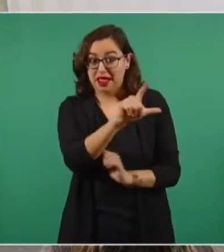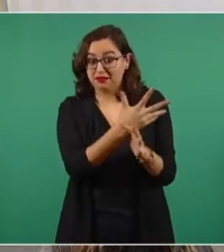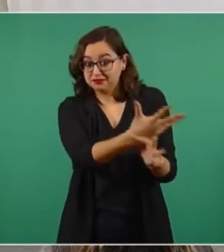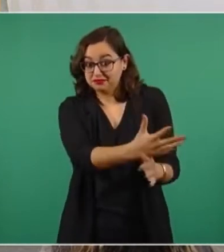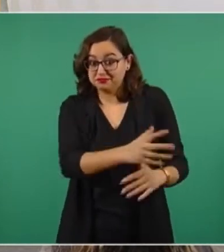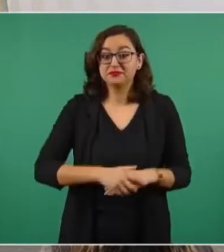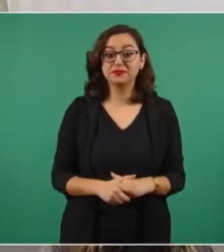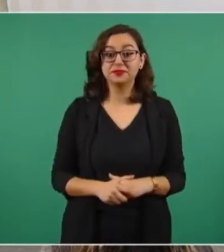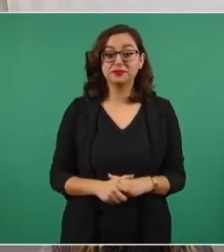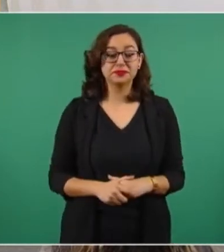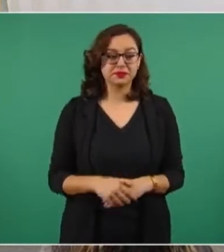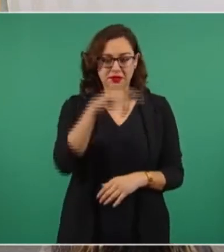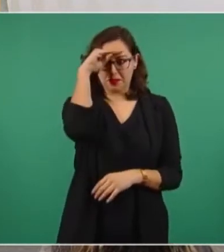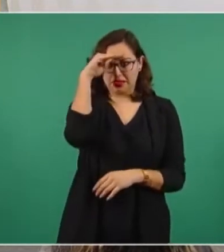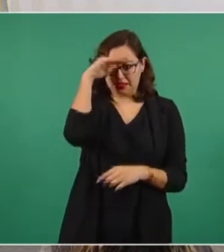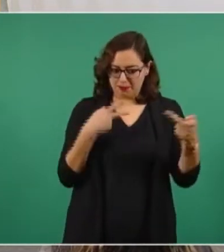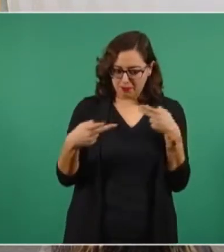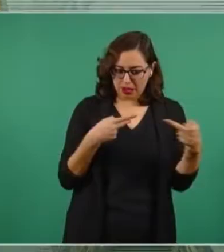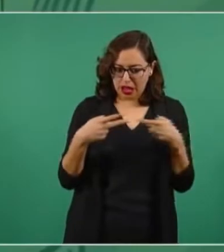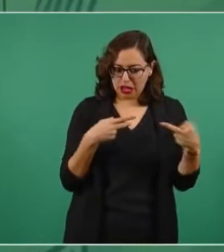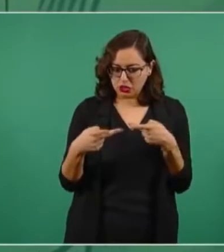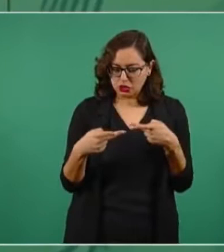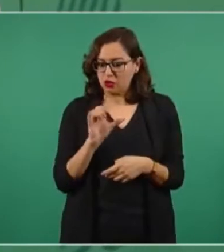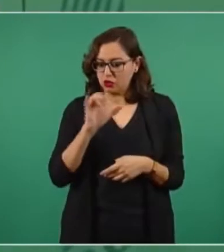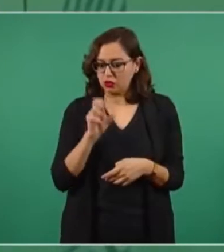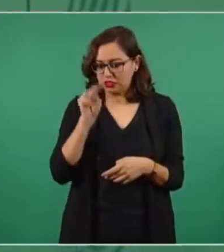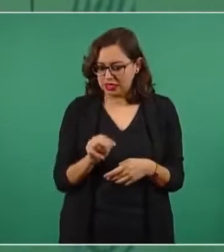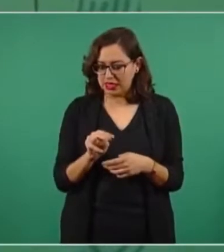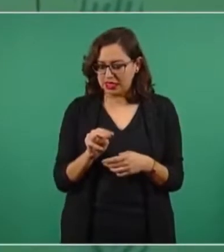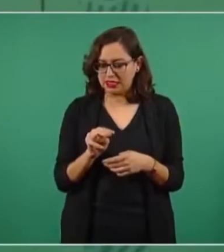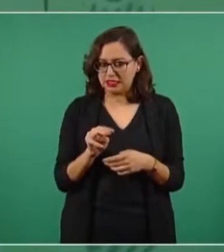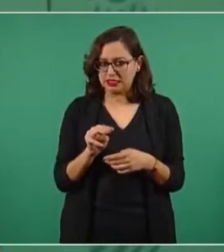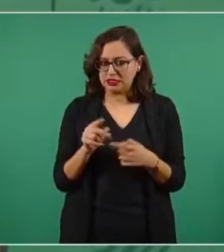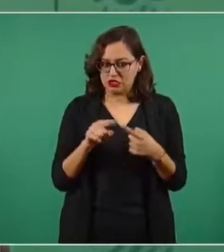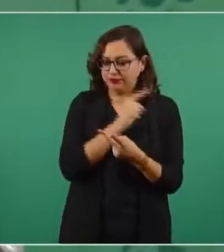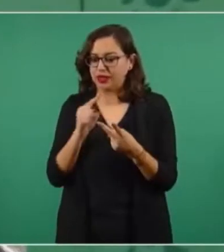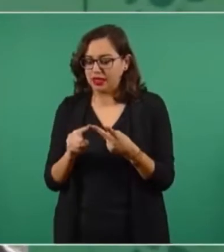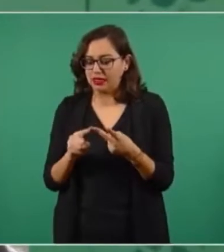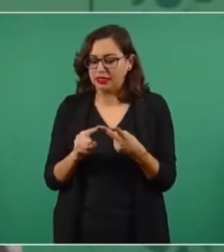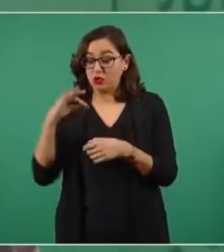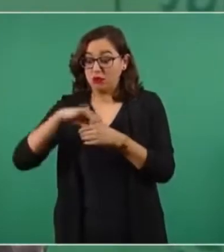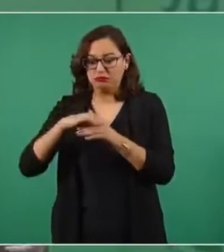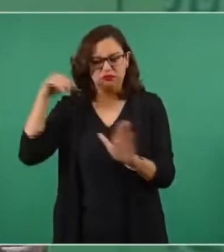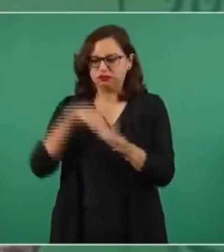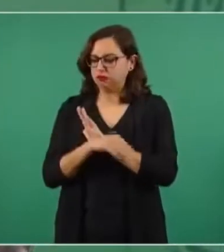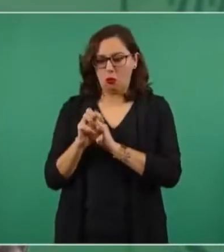cómo su estrategia era la Corte, que pierdan las elecciones y luego,